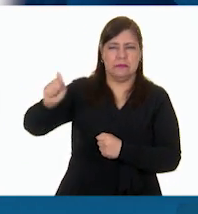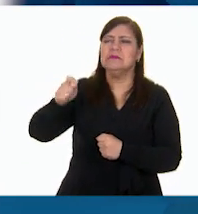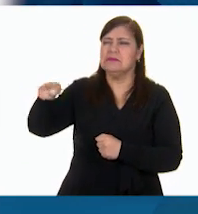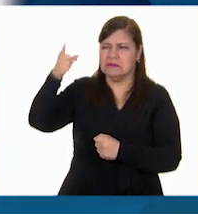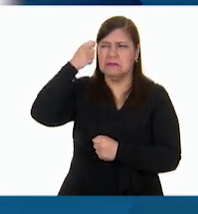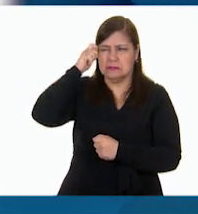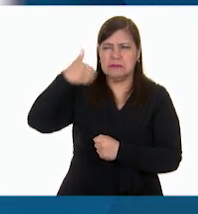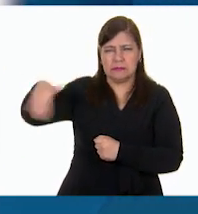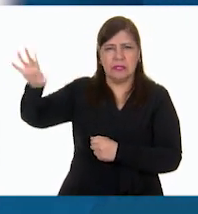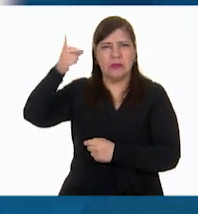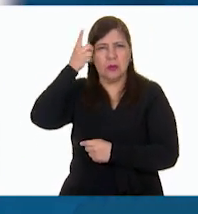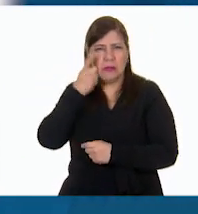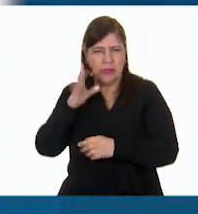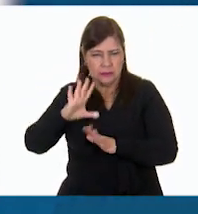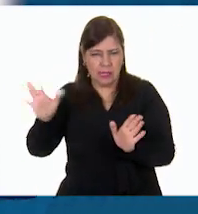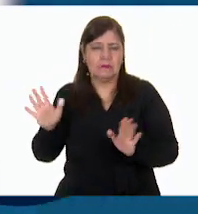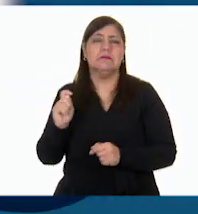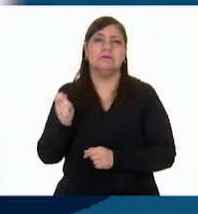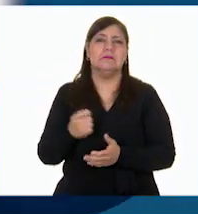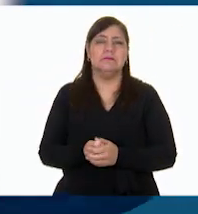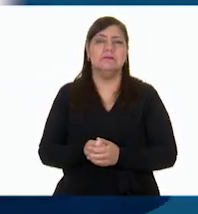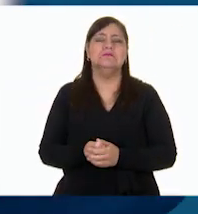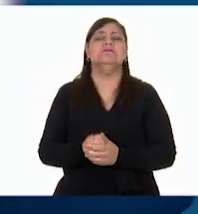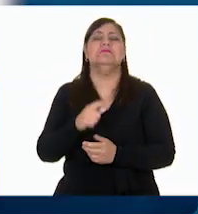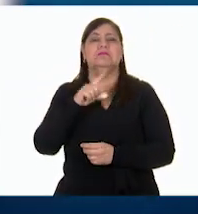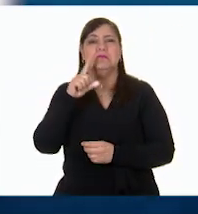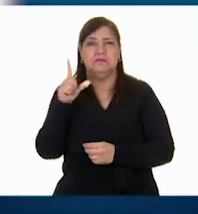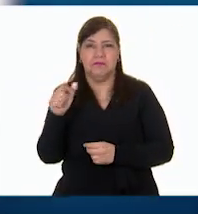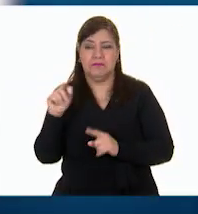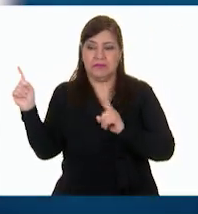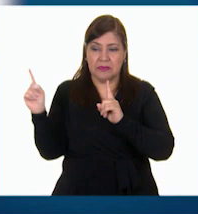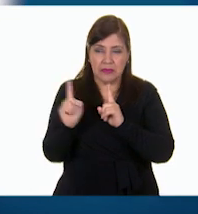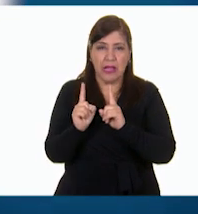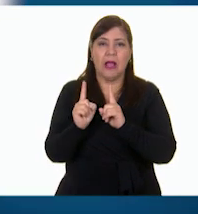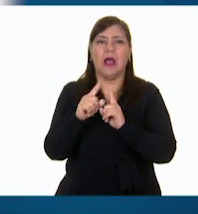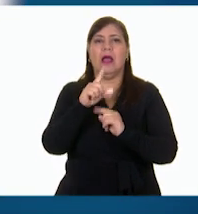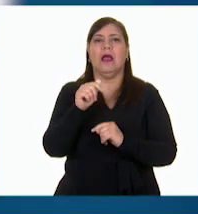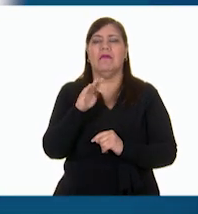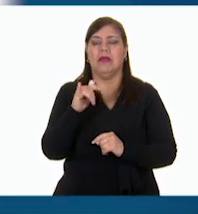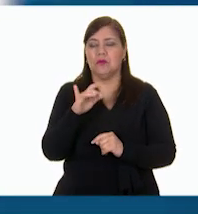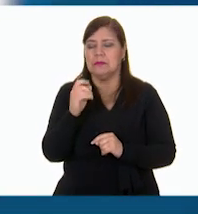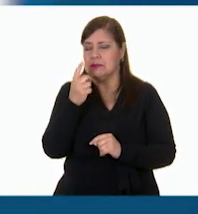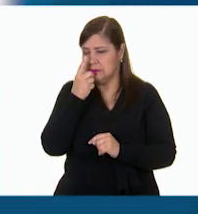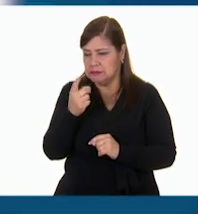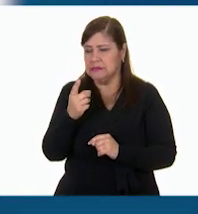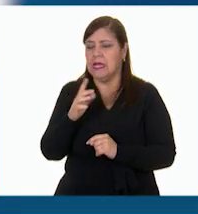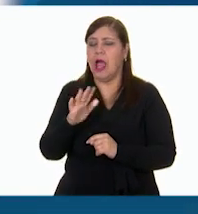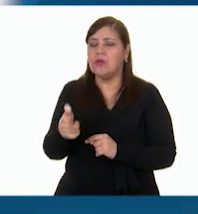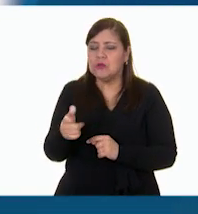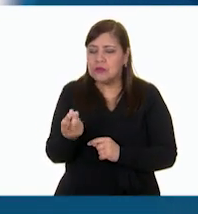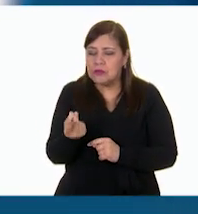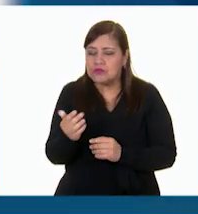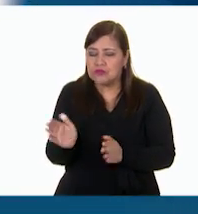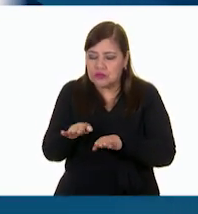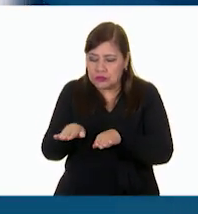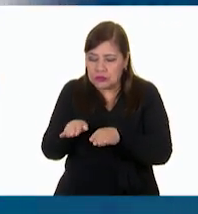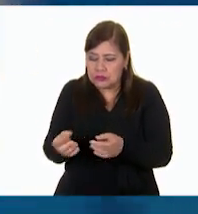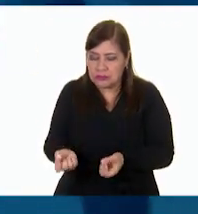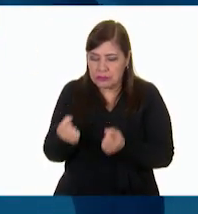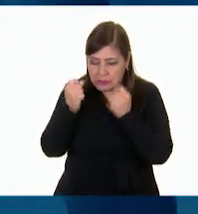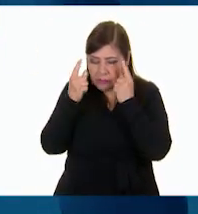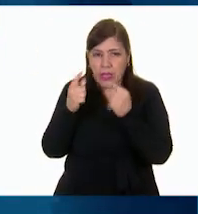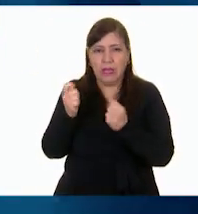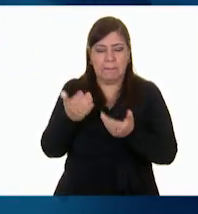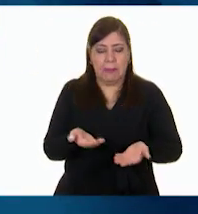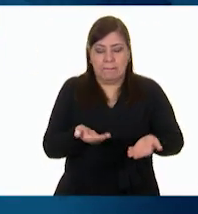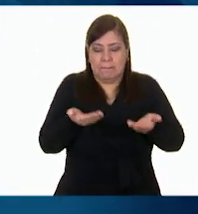a dormir. Cuando el ayudante iba a llamar a señor, Fausto lo detuvo y con mucha ternura despertó a su perro. Wagner recogió en